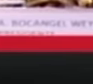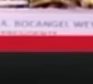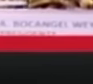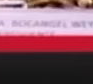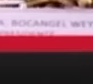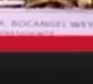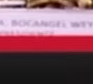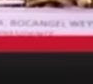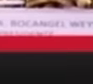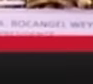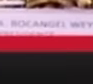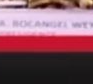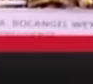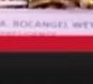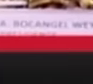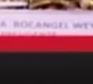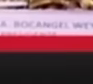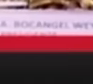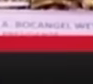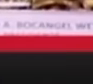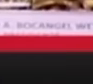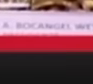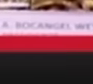que la señora Juárez quería hacer una